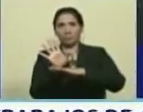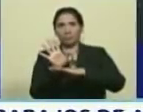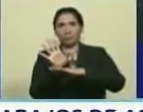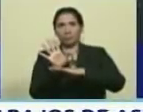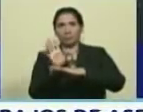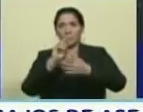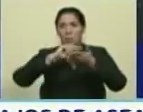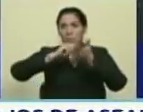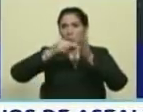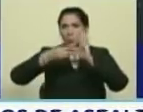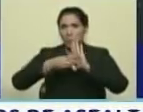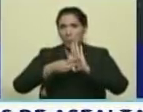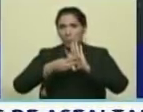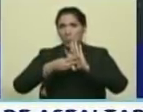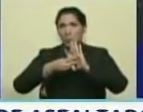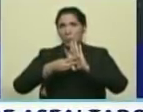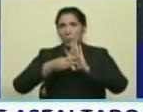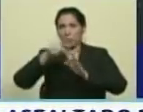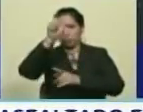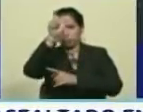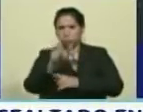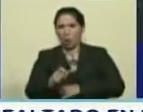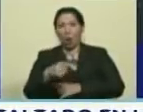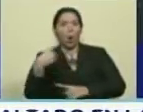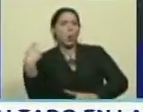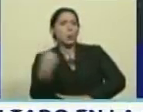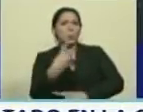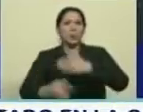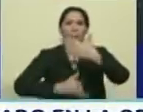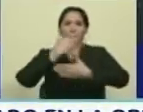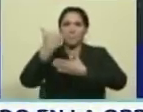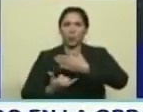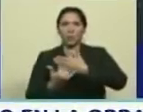y es el único proyecto